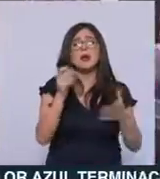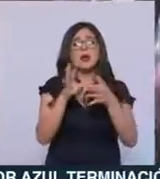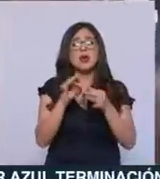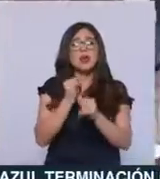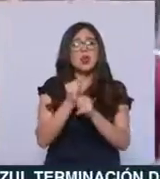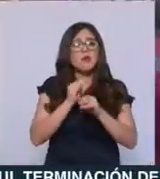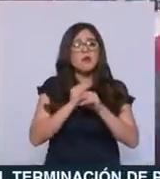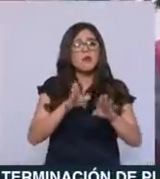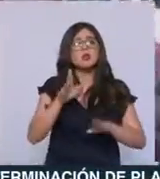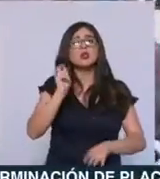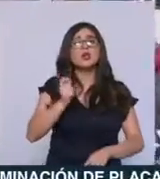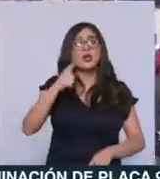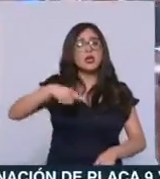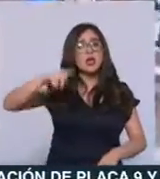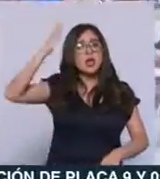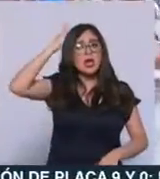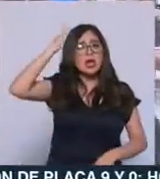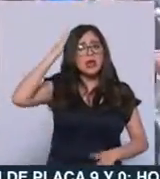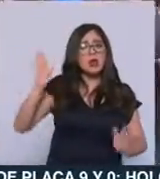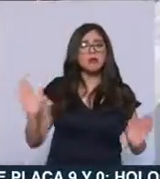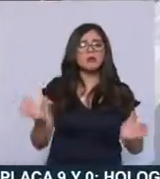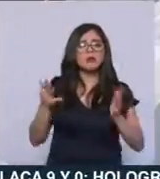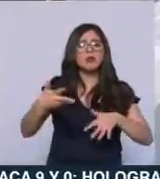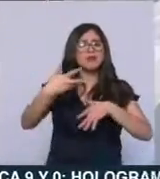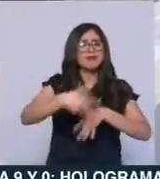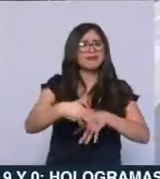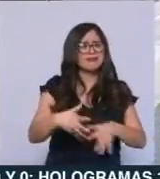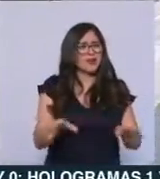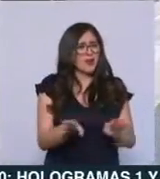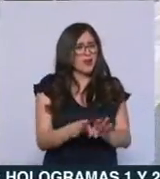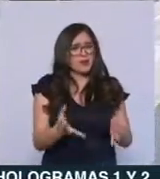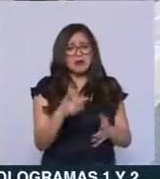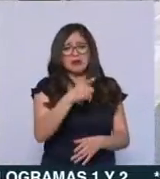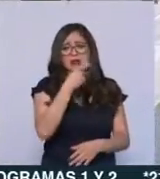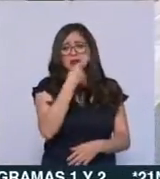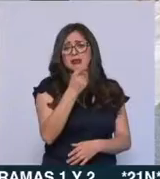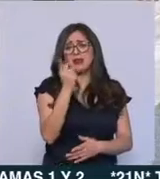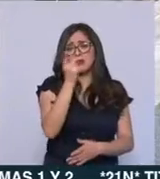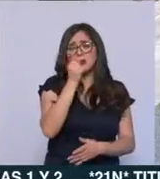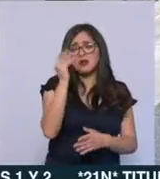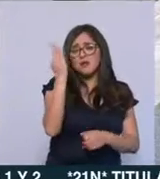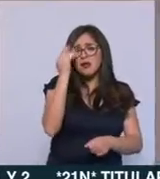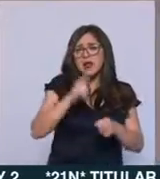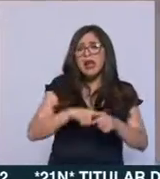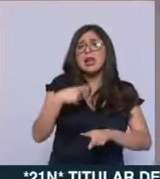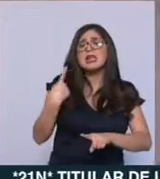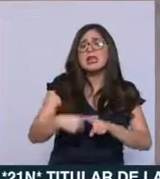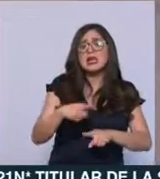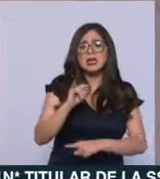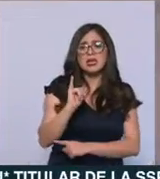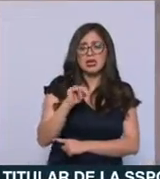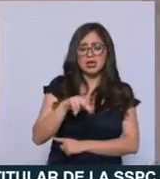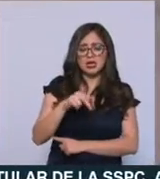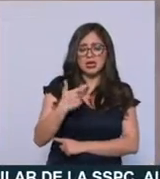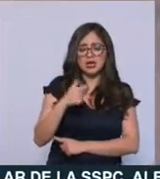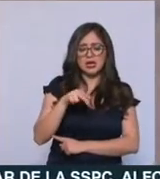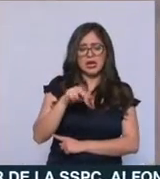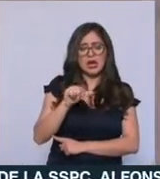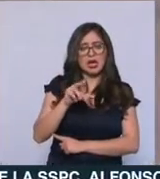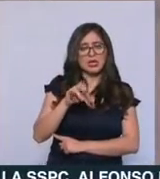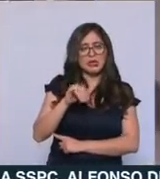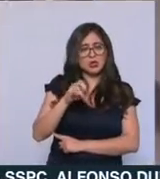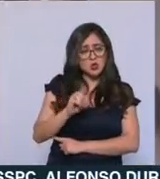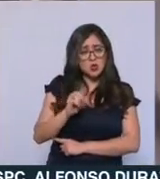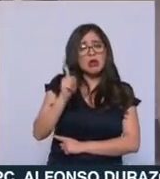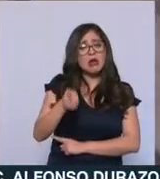que está detrás de las manifestaciones injustificadas de la Policía Federal. Se trata, dijo, de Ignacio Benavente Torres, quien